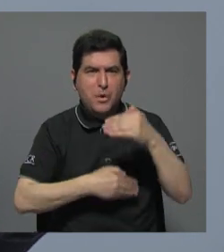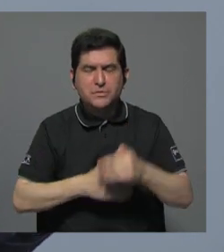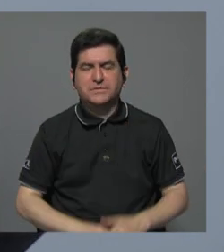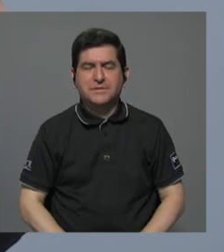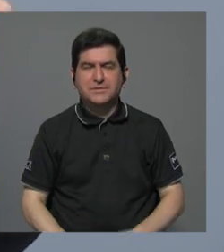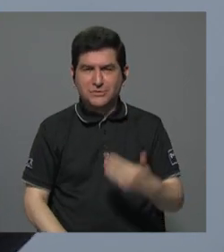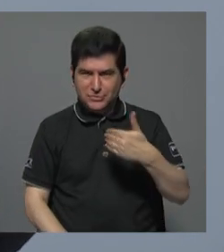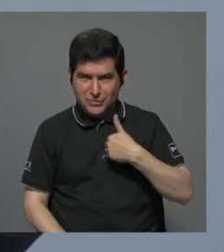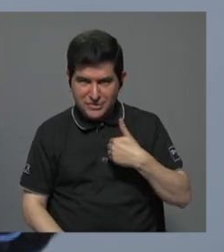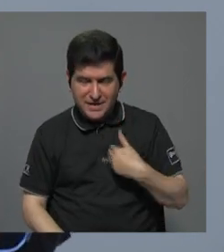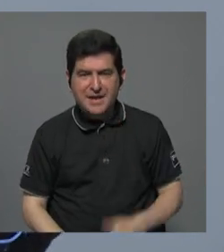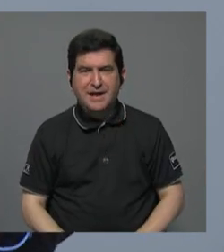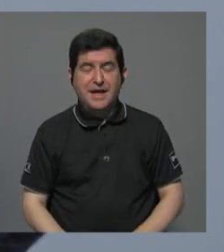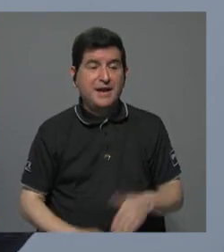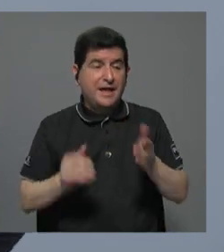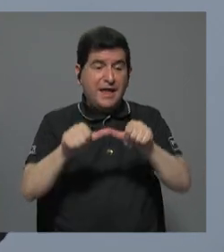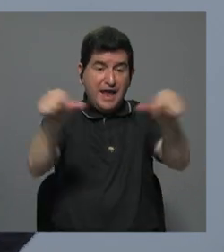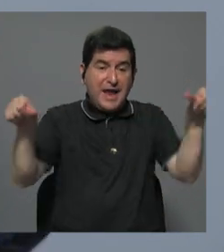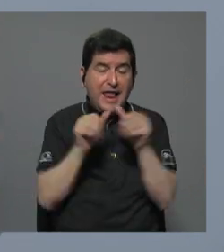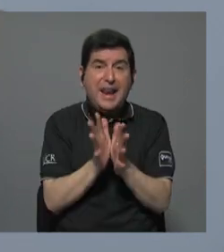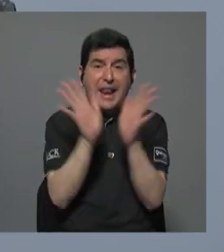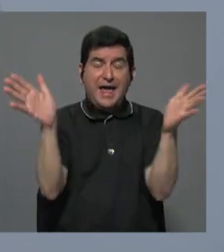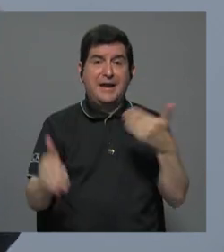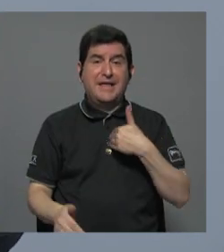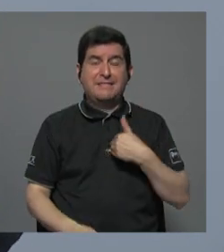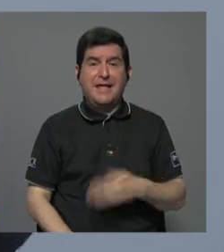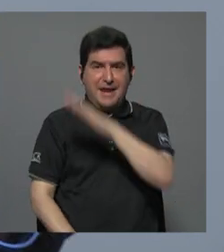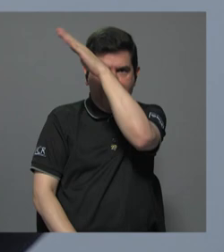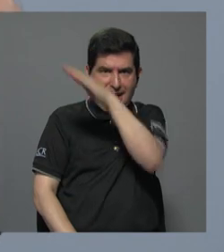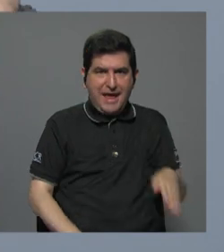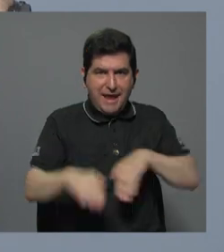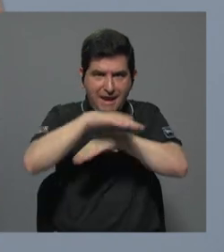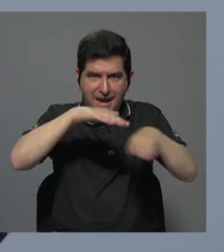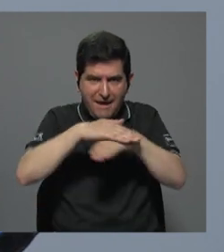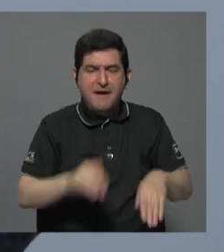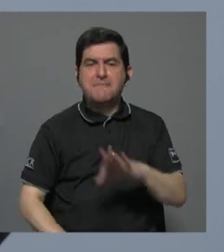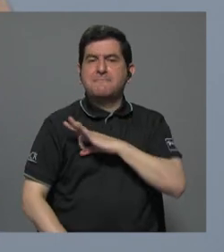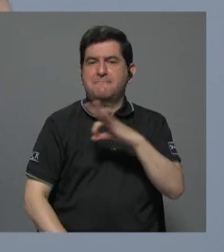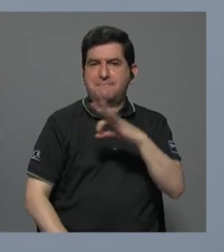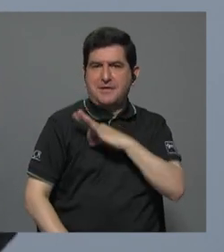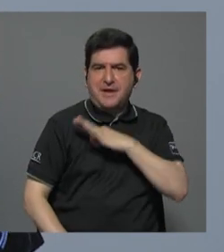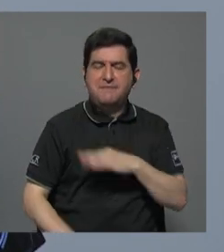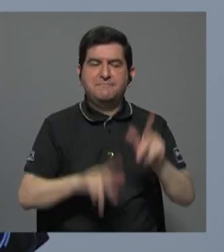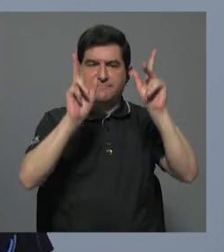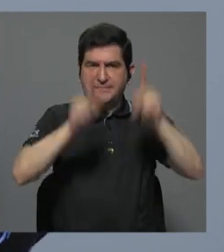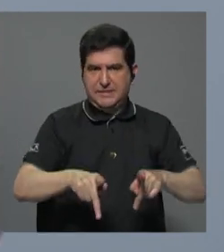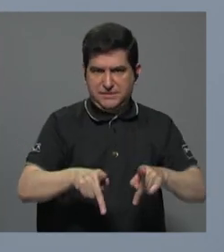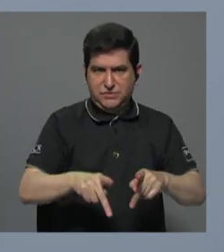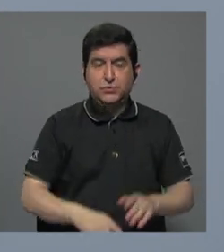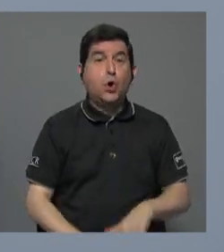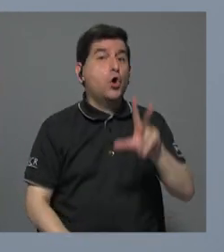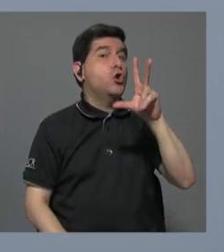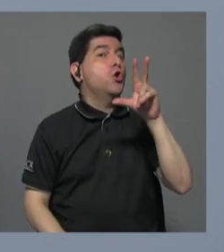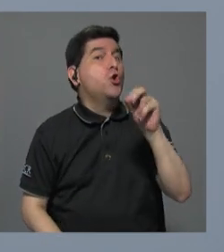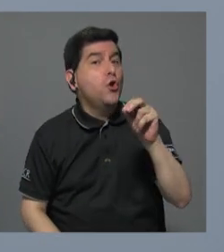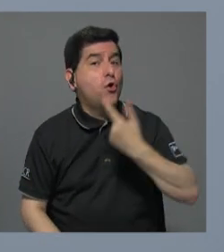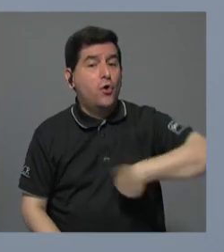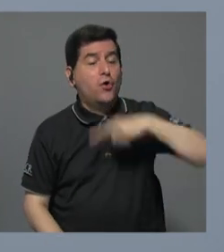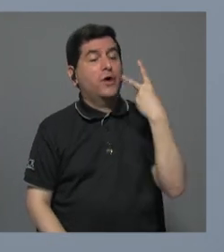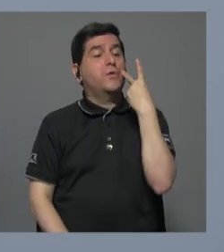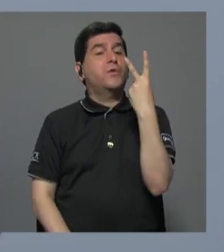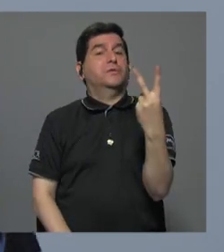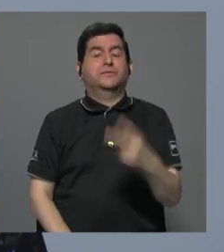gestión de la cosa pública tienen que tener como eje fondo el bienestar de la persona y no lo que hemos visto